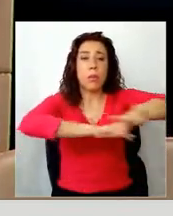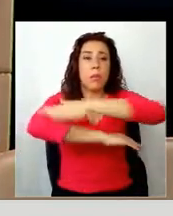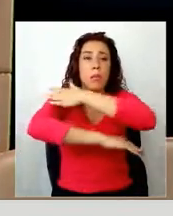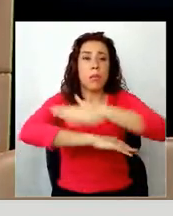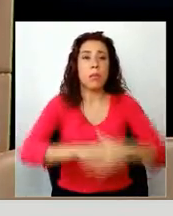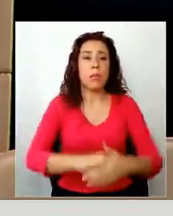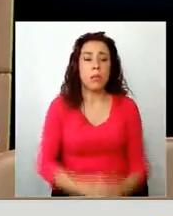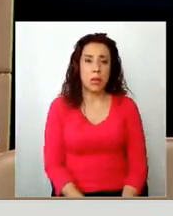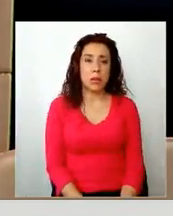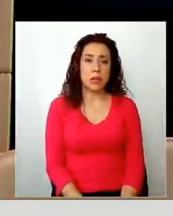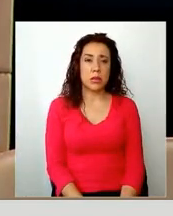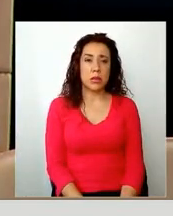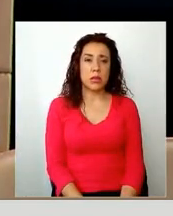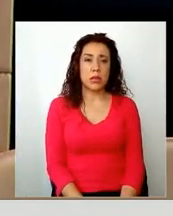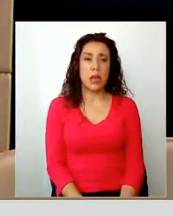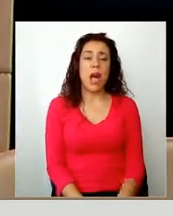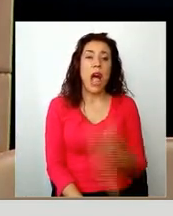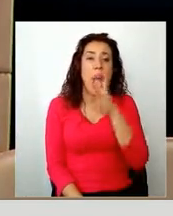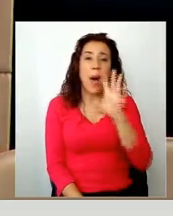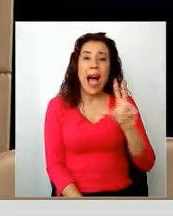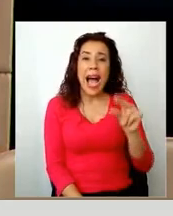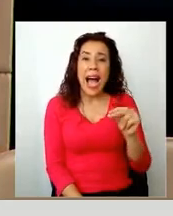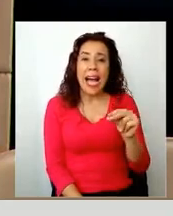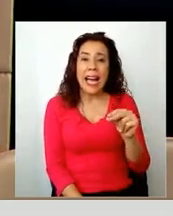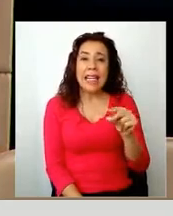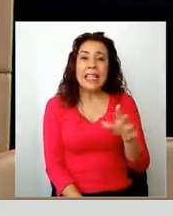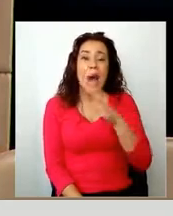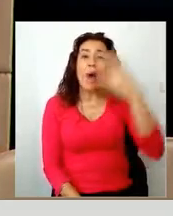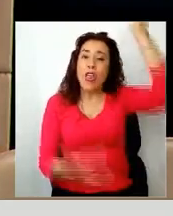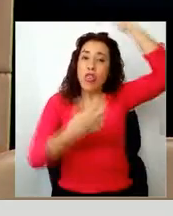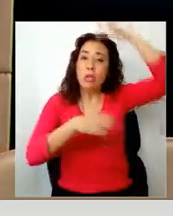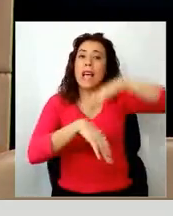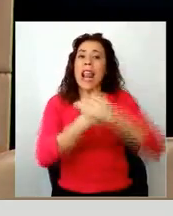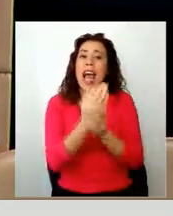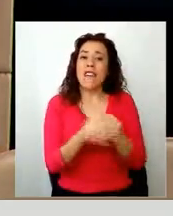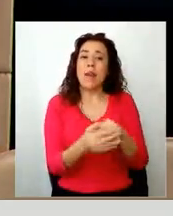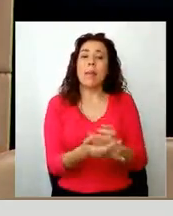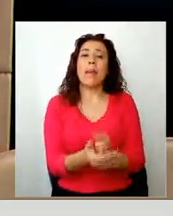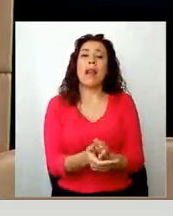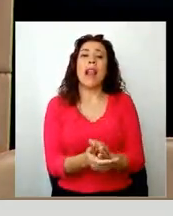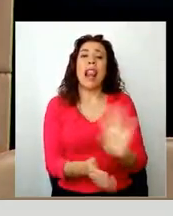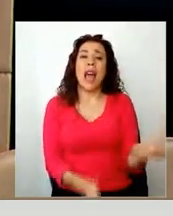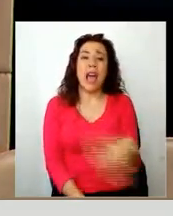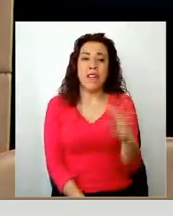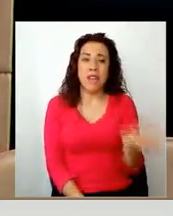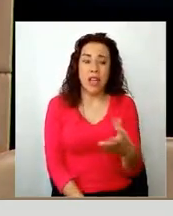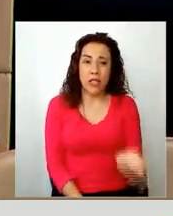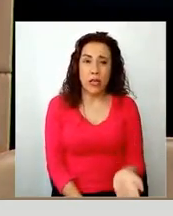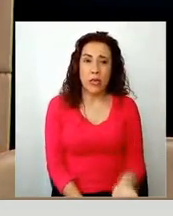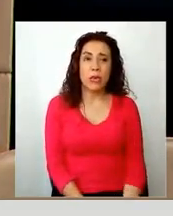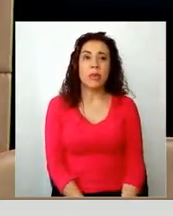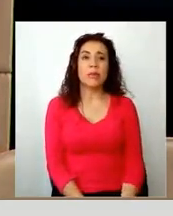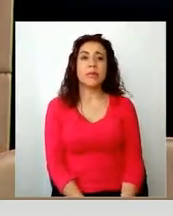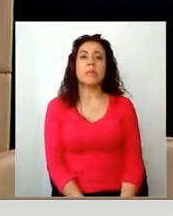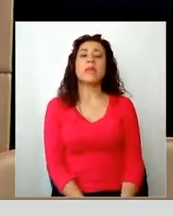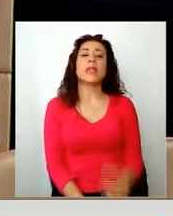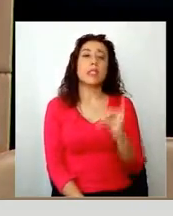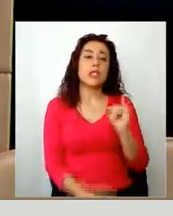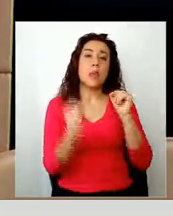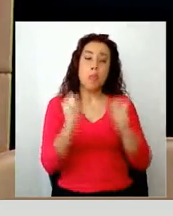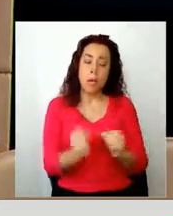las aguas grises son aguas de ducha lavamanos lavaplatos lavadora etcétera por tanto es posible reutilizarla